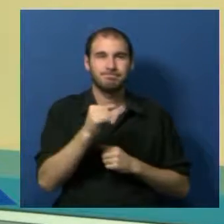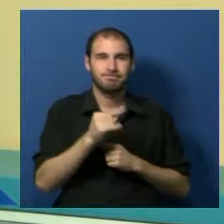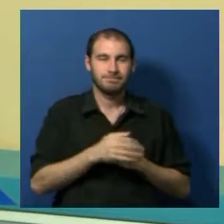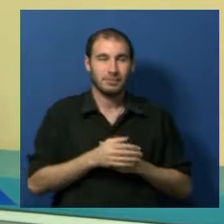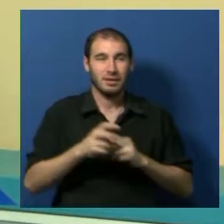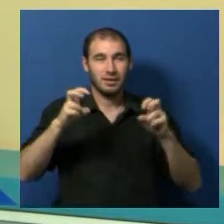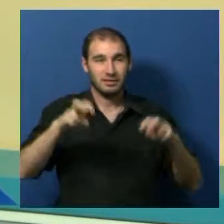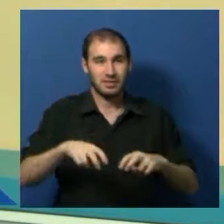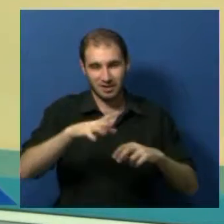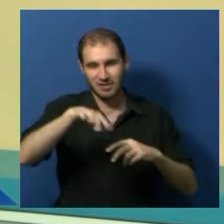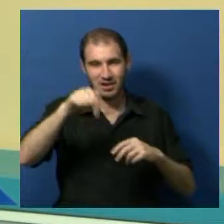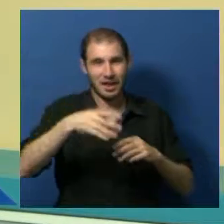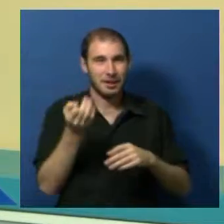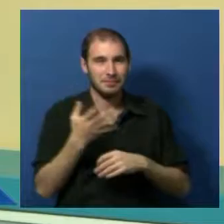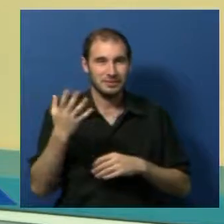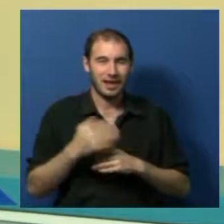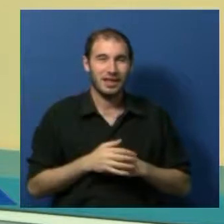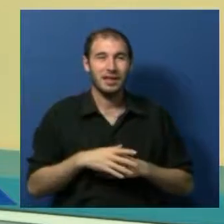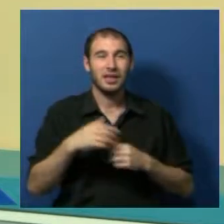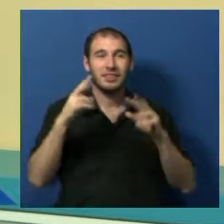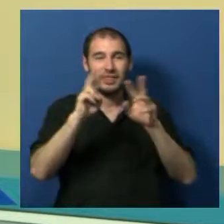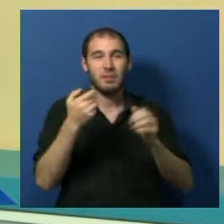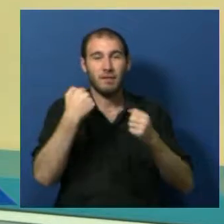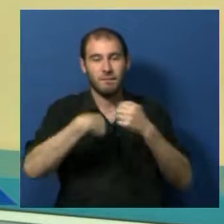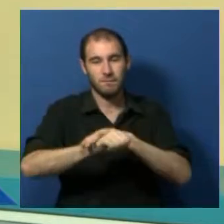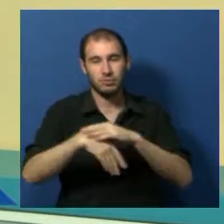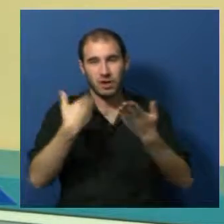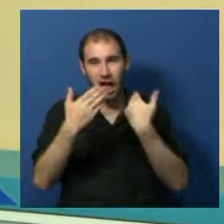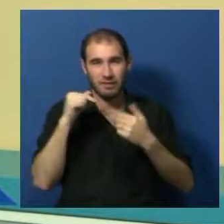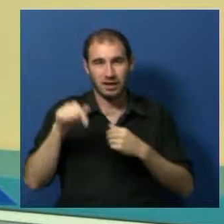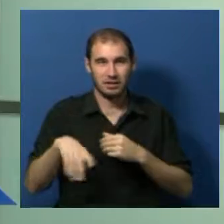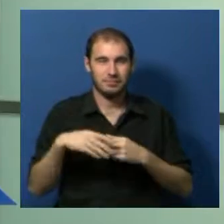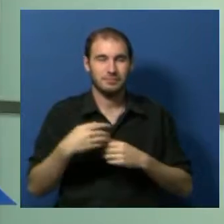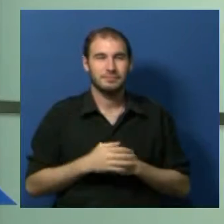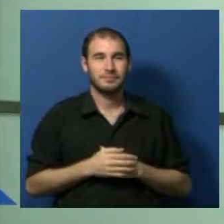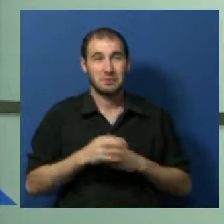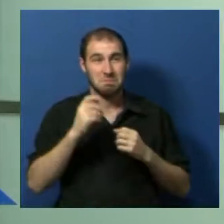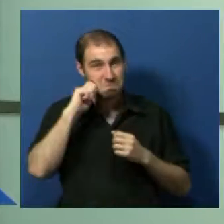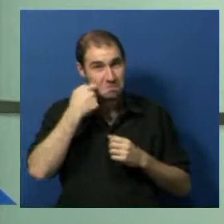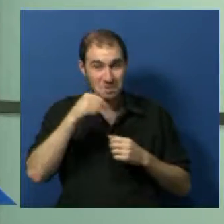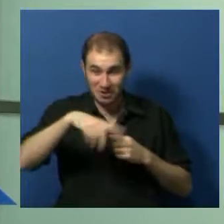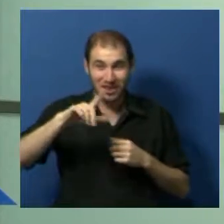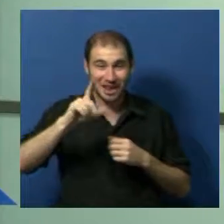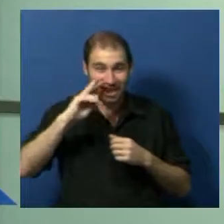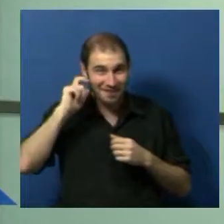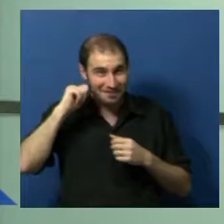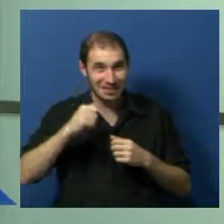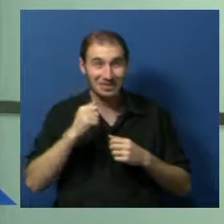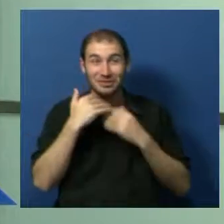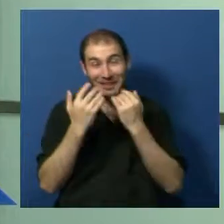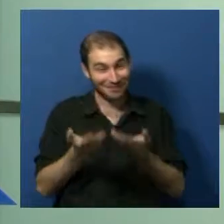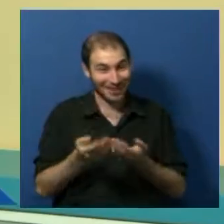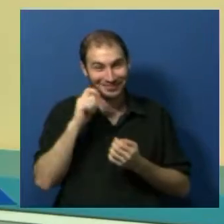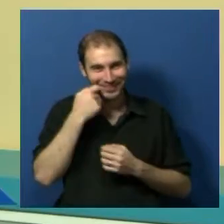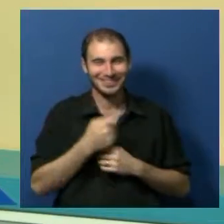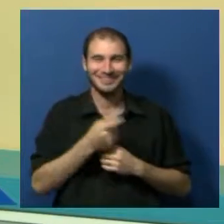nos vamos a sentar acá en un living muy especial, hablando de fútbol, charlando con el Tanque, va a ser un lujo. Bueno, me encantó lo del living, no la tenía. La del